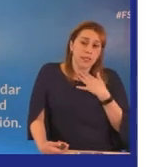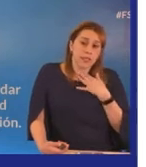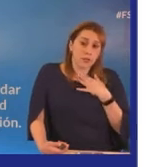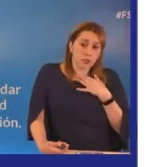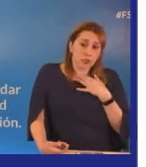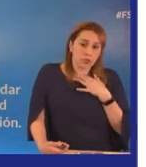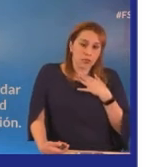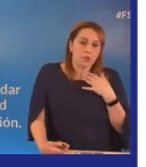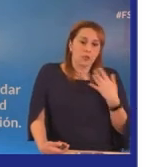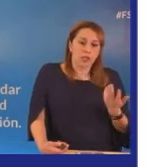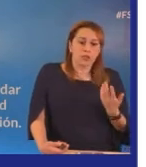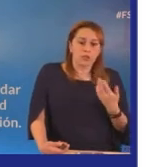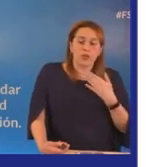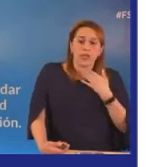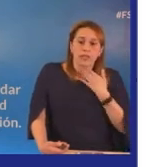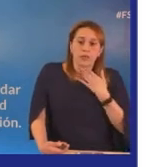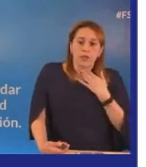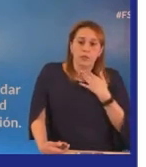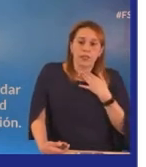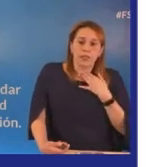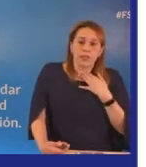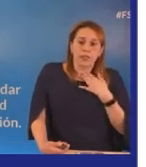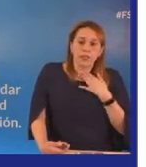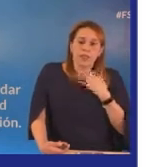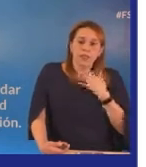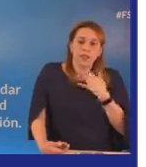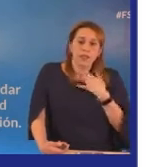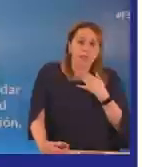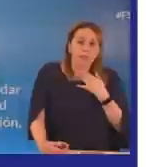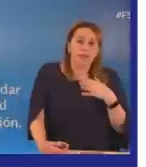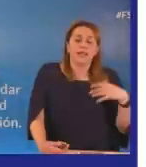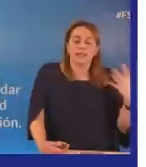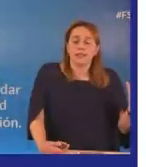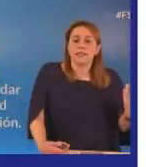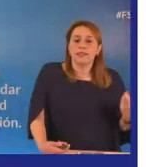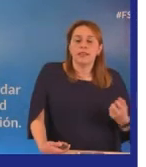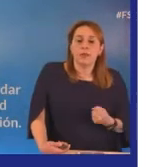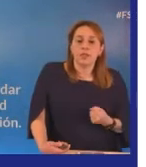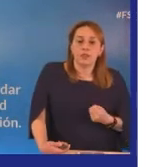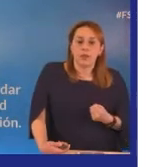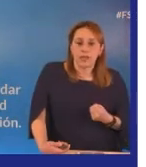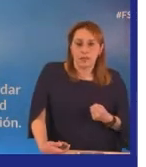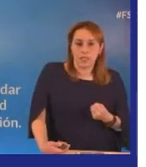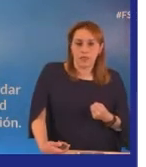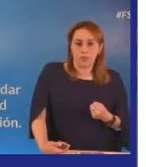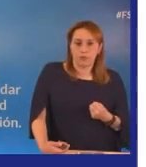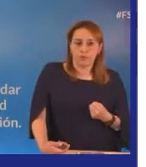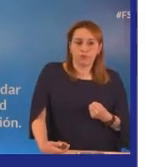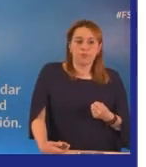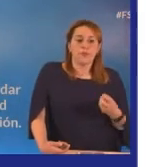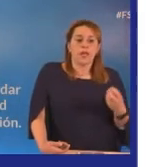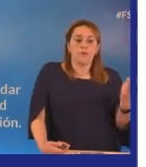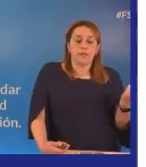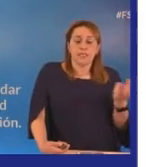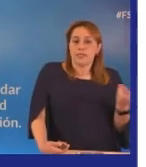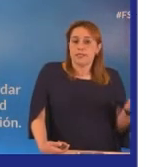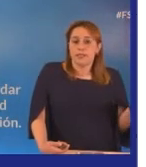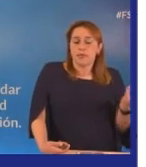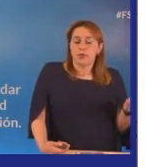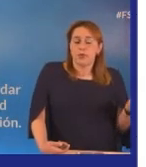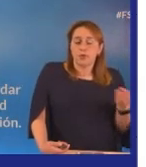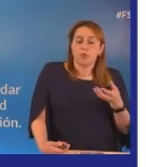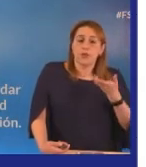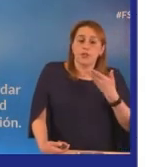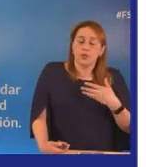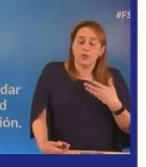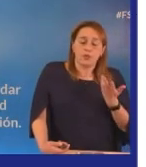alteración de la deglución, porque nos tocaría con la parte de fonoaudiología hacer el entrenamiento para el mismo. Hay pacientes que